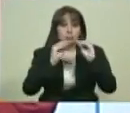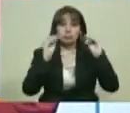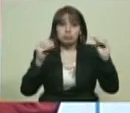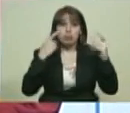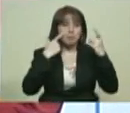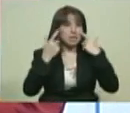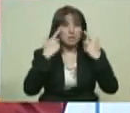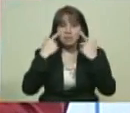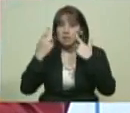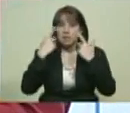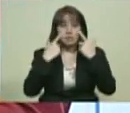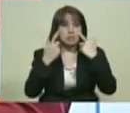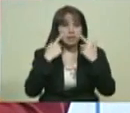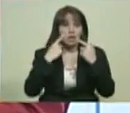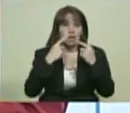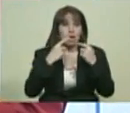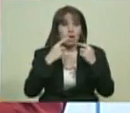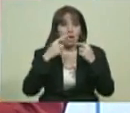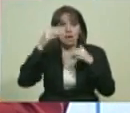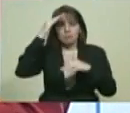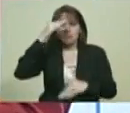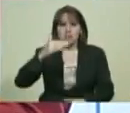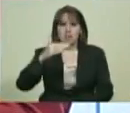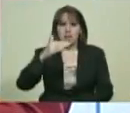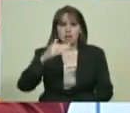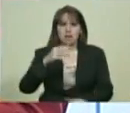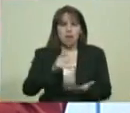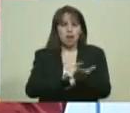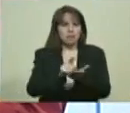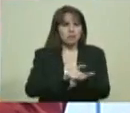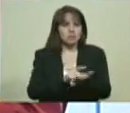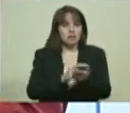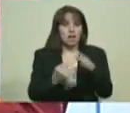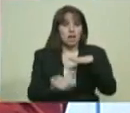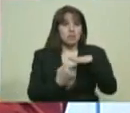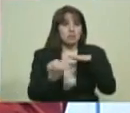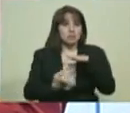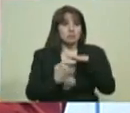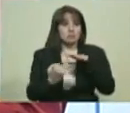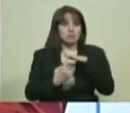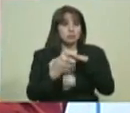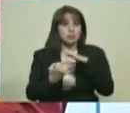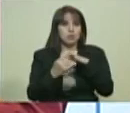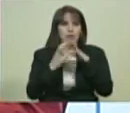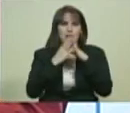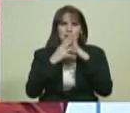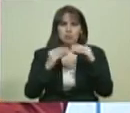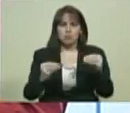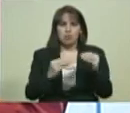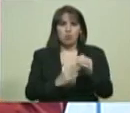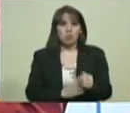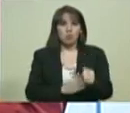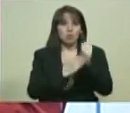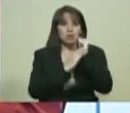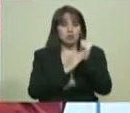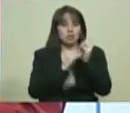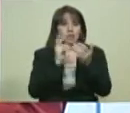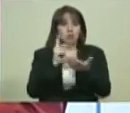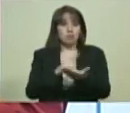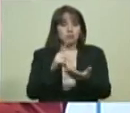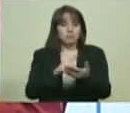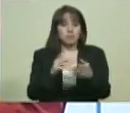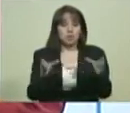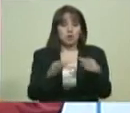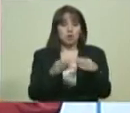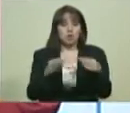que le hago a la Fuerza Armada Nacional Bolivariana, que le hago a las instituciones, que le hago a todos los líderes y partidos políticos